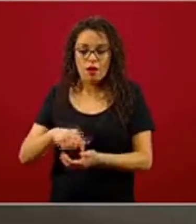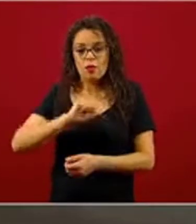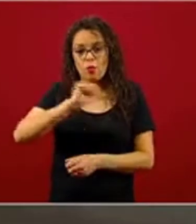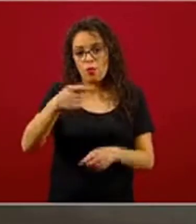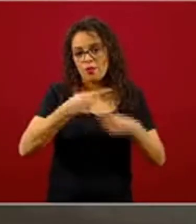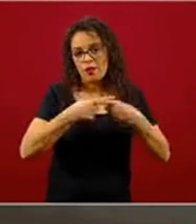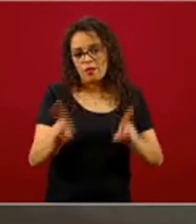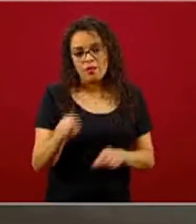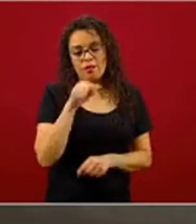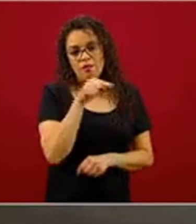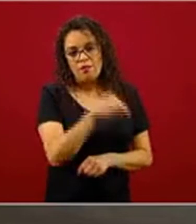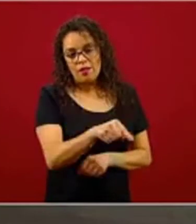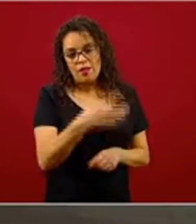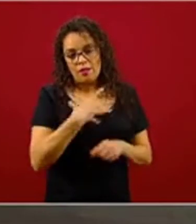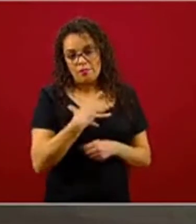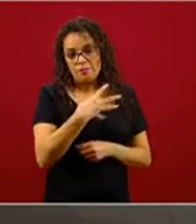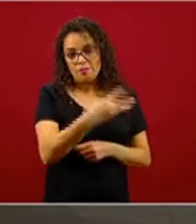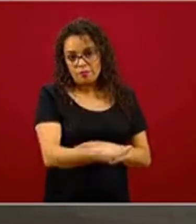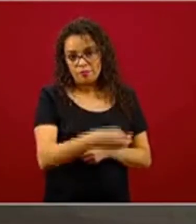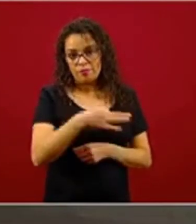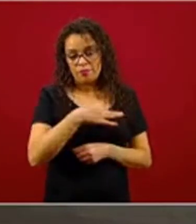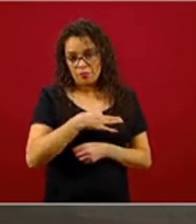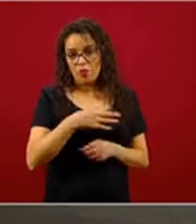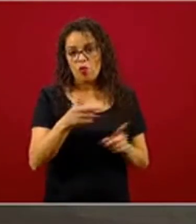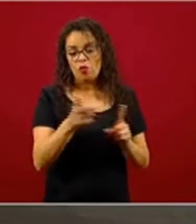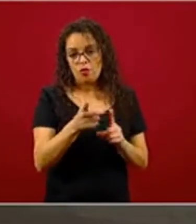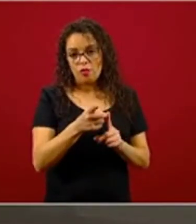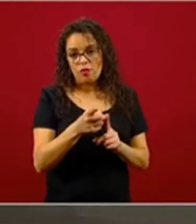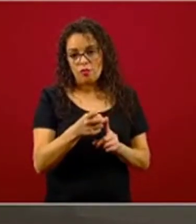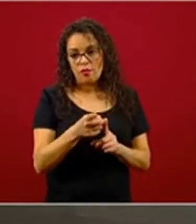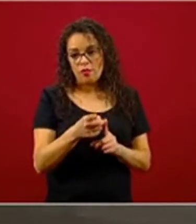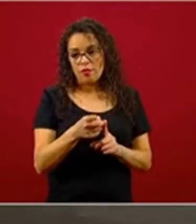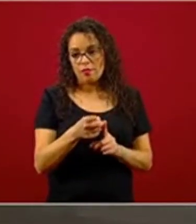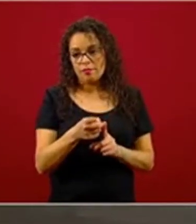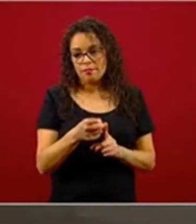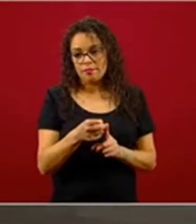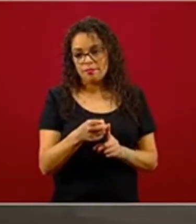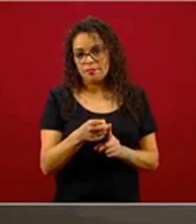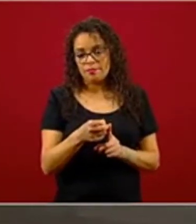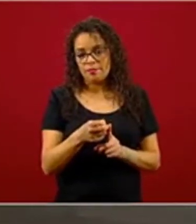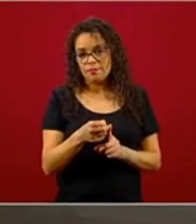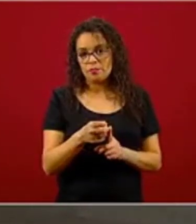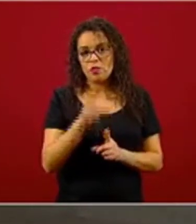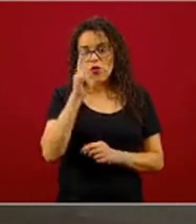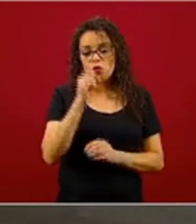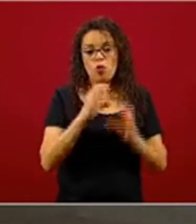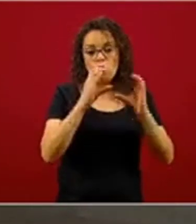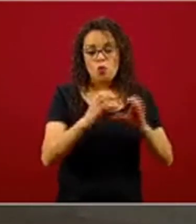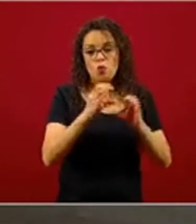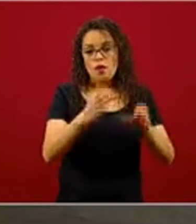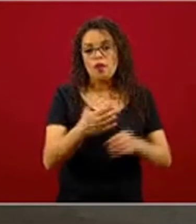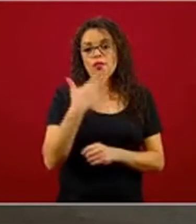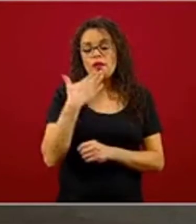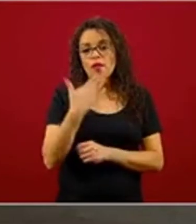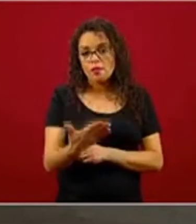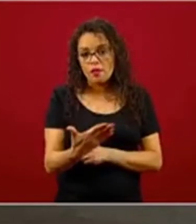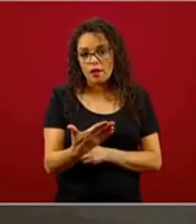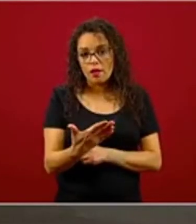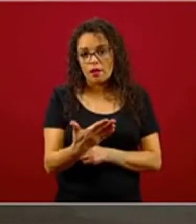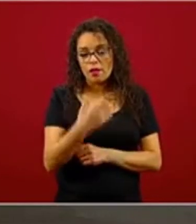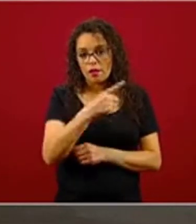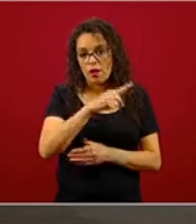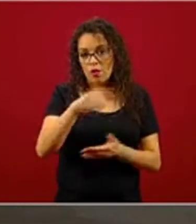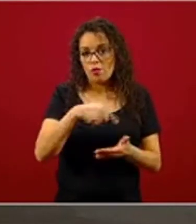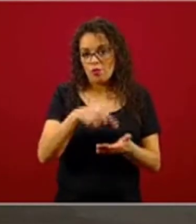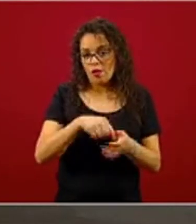es que el contagio a partir de la mala implementación de protocolos o la ausencia de los mismos, entonces